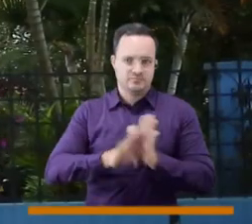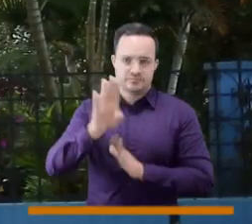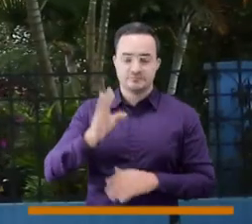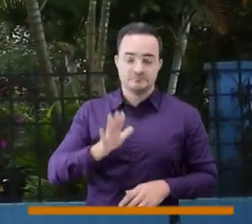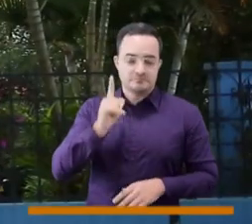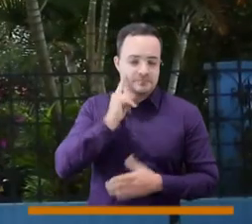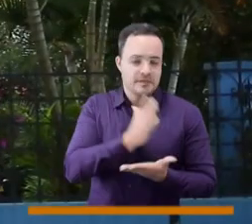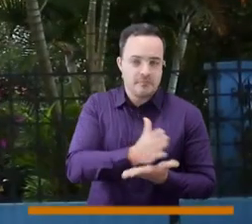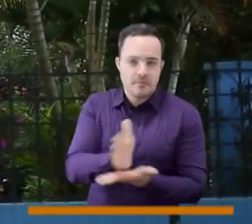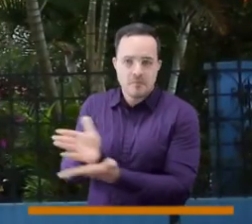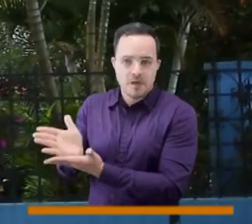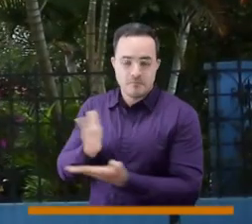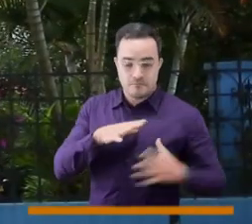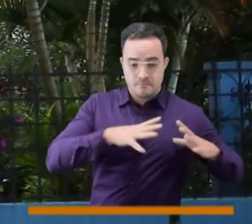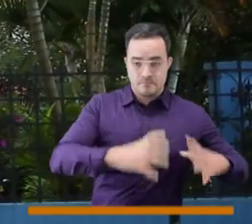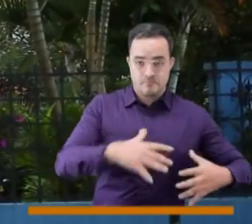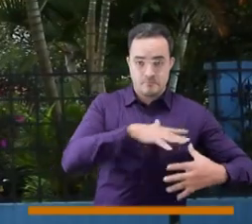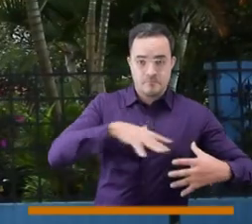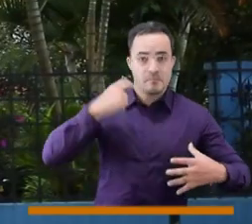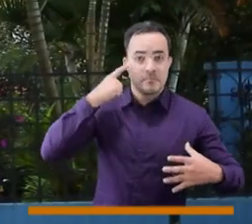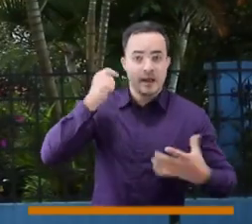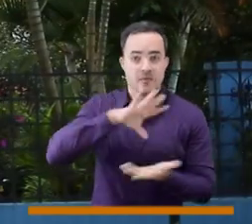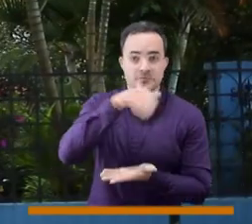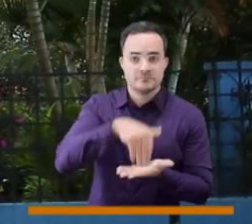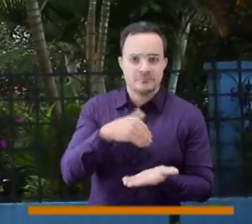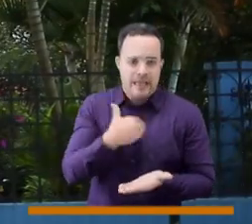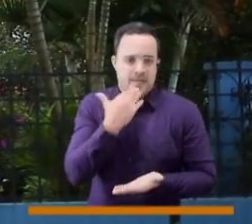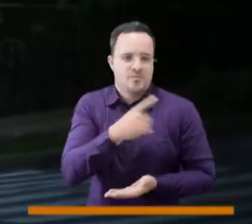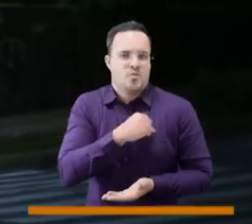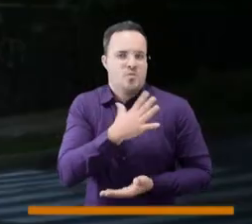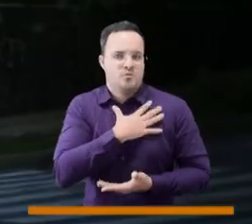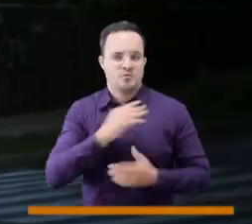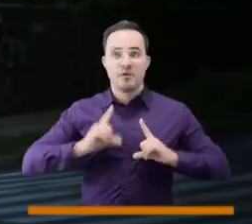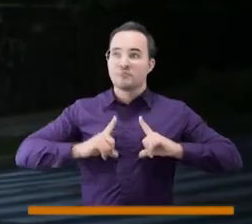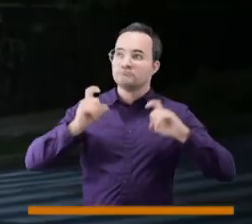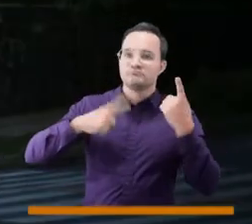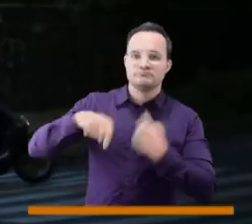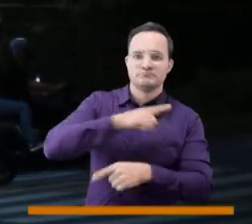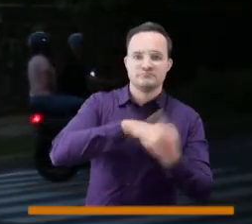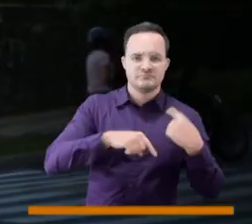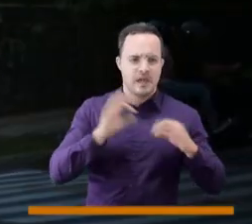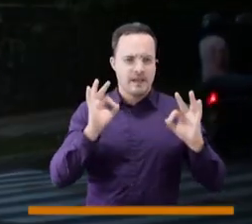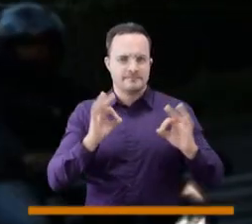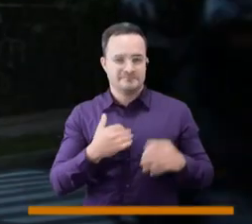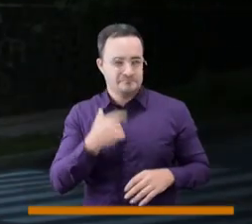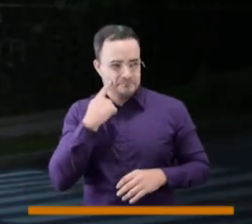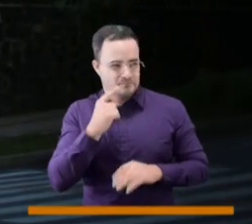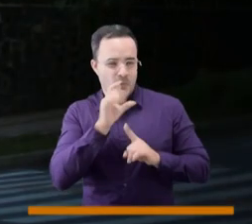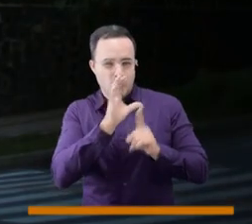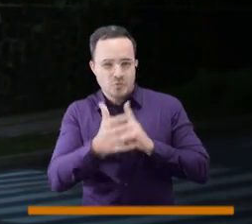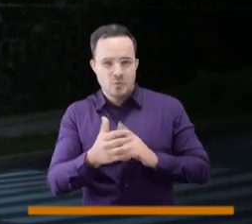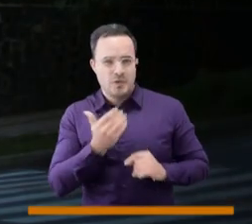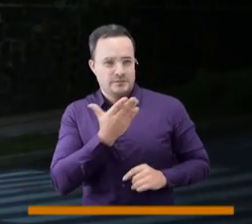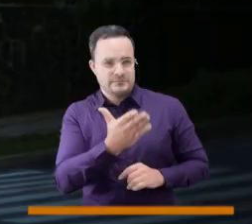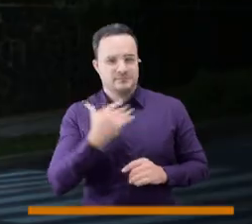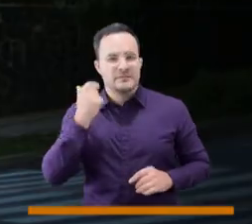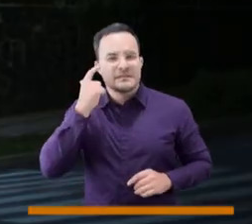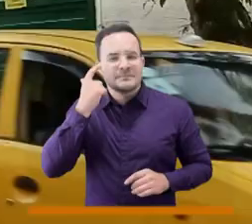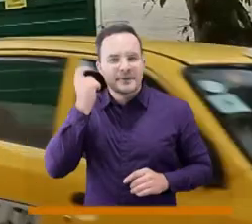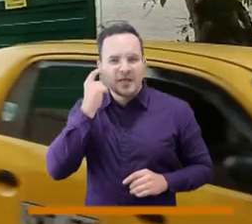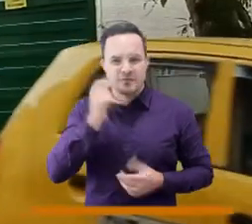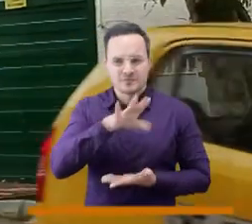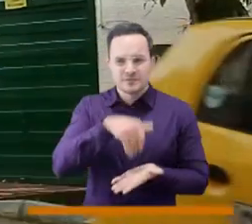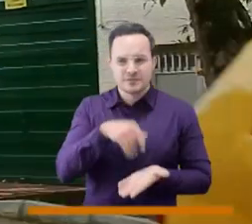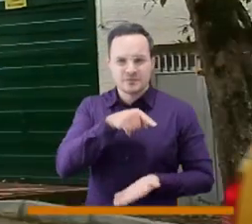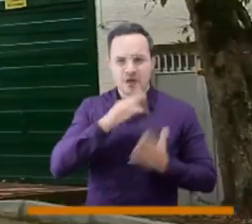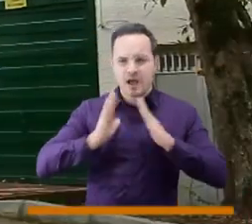Prado Centro tiene un potencial gigante para cambiar el turismo en Medellín, que sea un turismo cultural. Mire esas casas tan bellas que hay en Prado Centro,